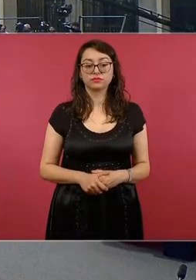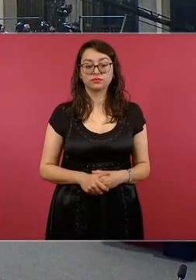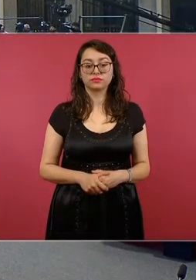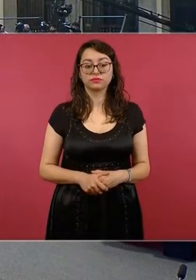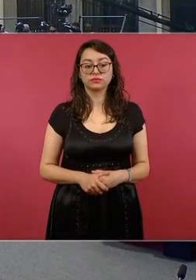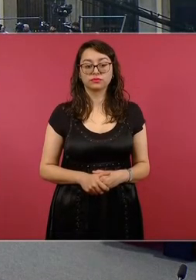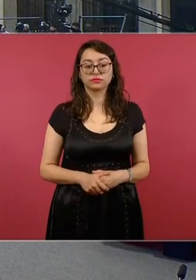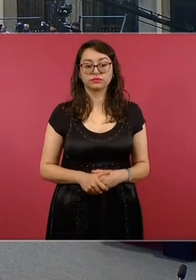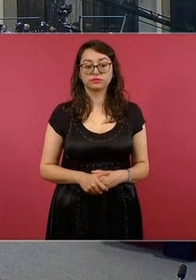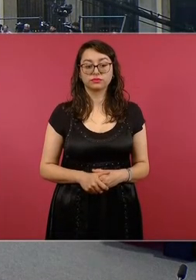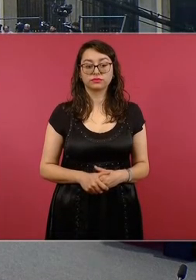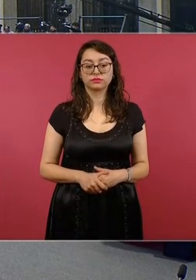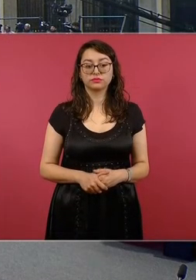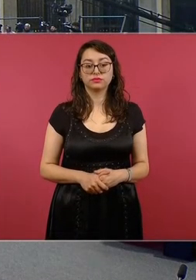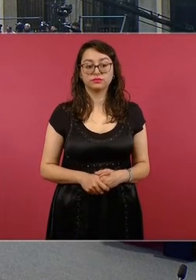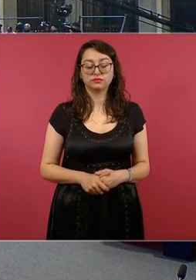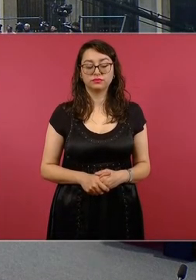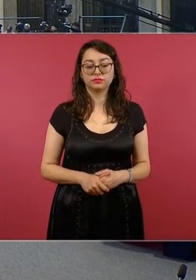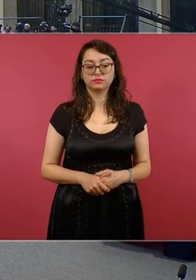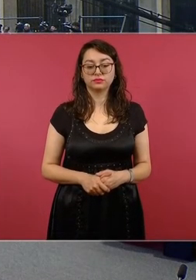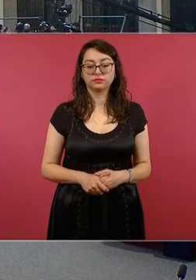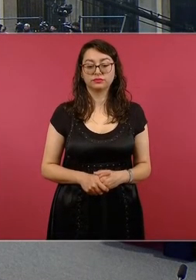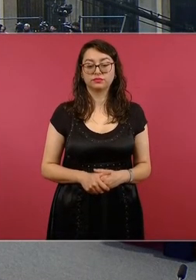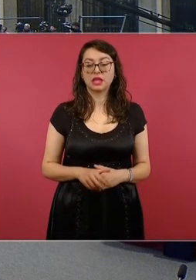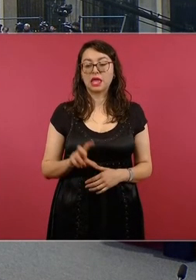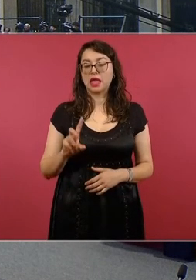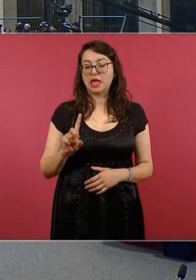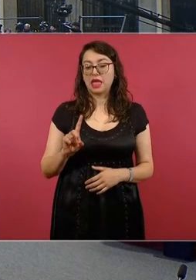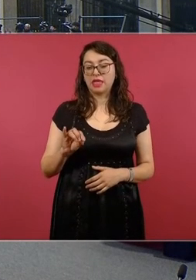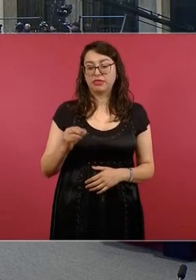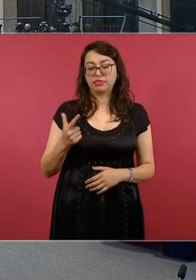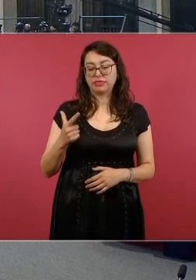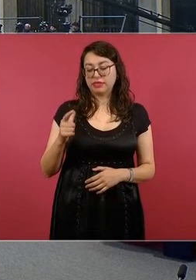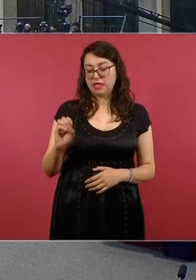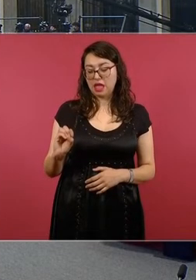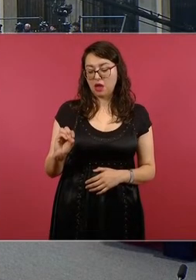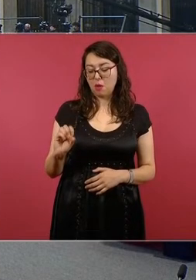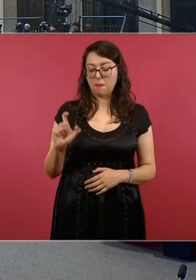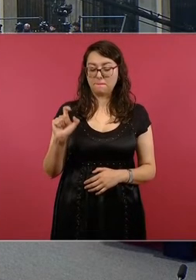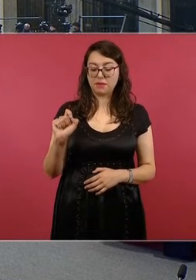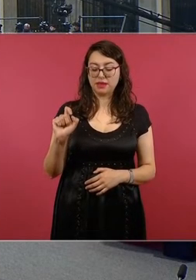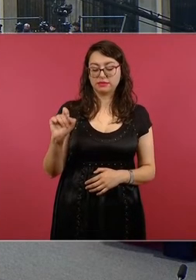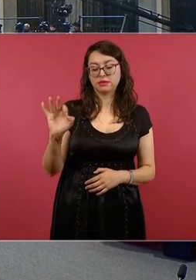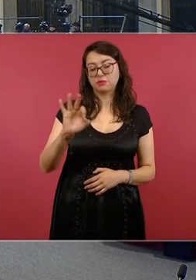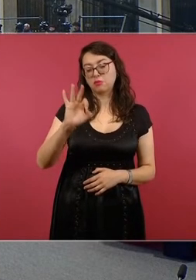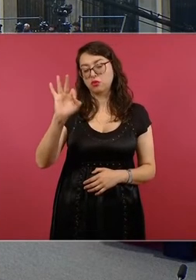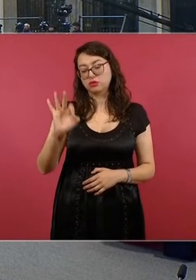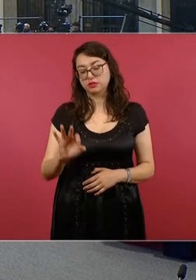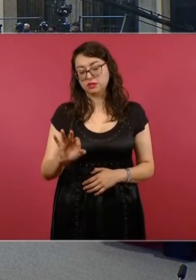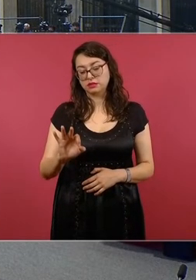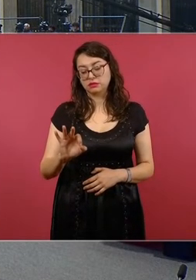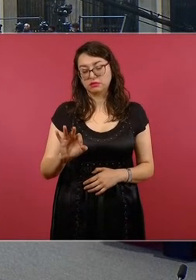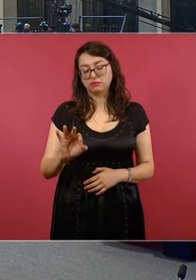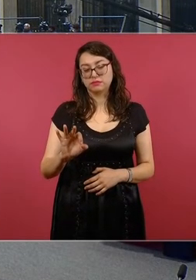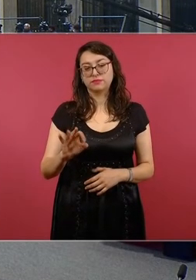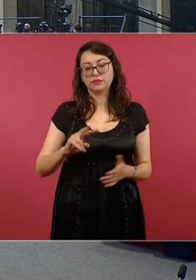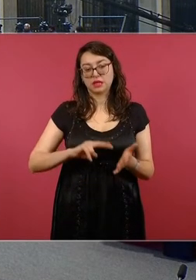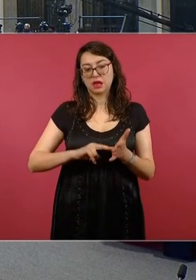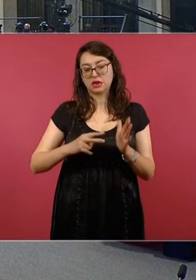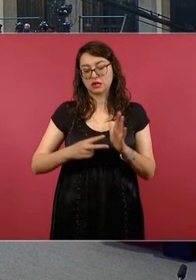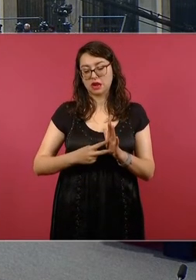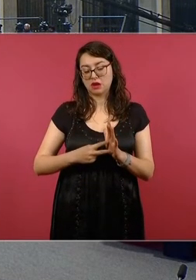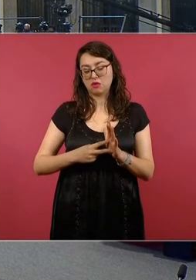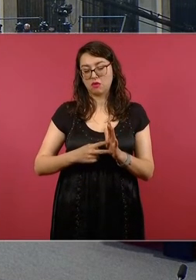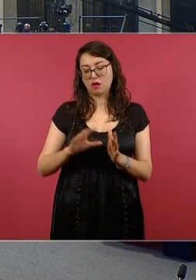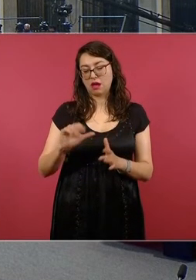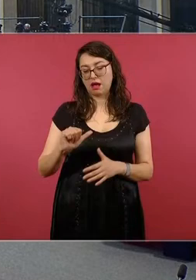Sí, este, Diego ha obtenido como 20. Y el ingeniero como 18, sí.